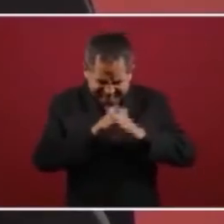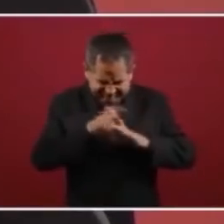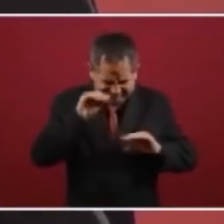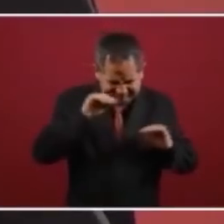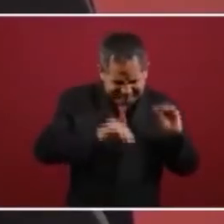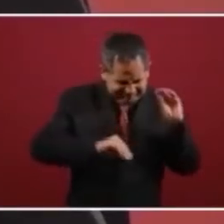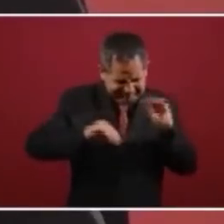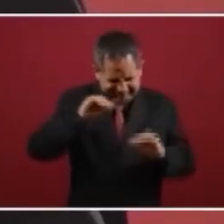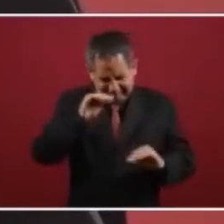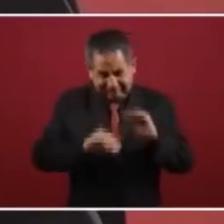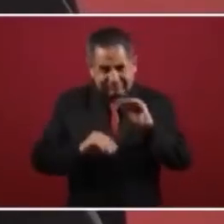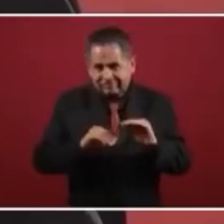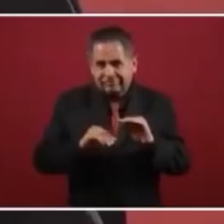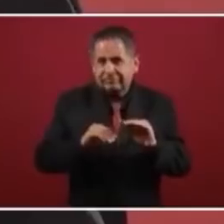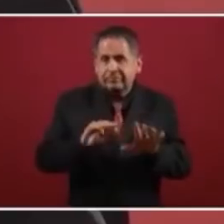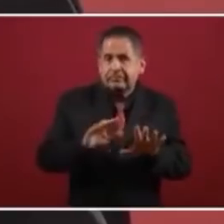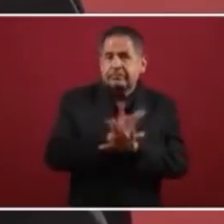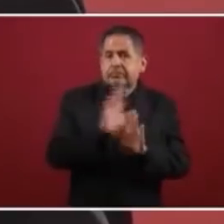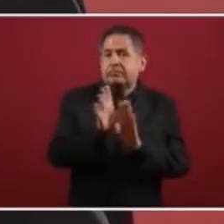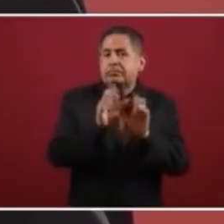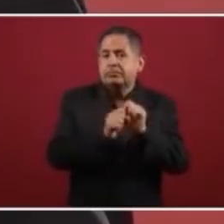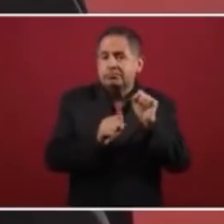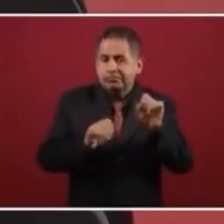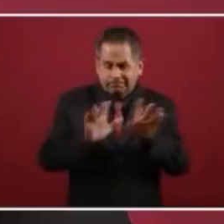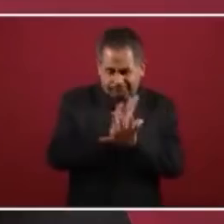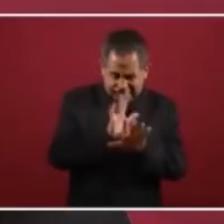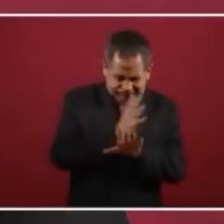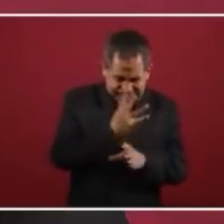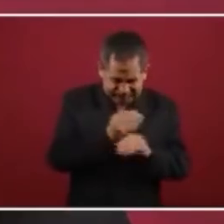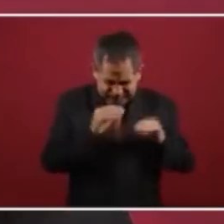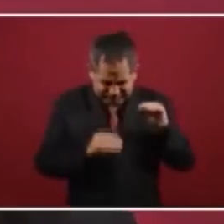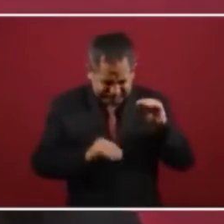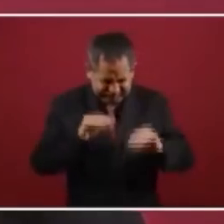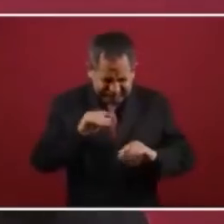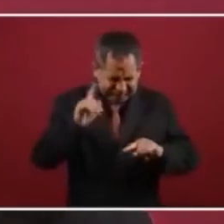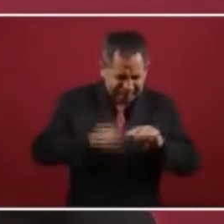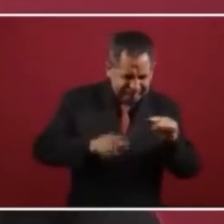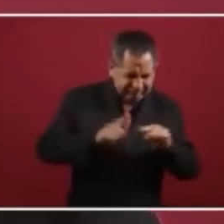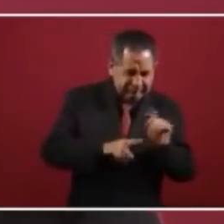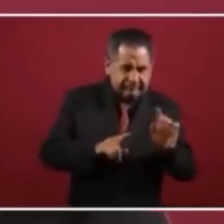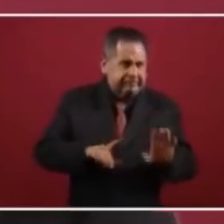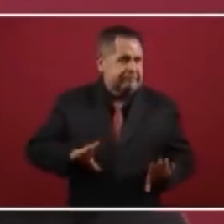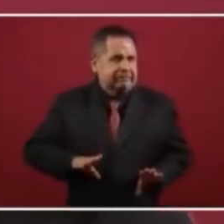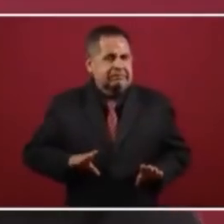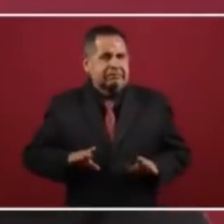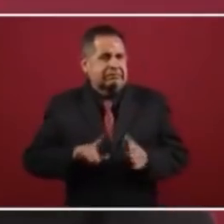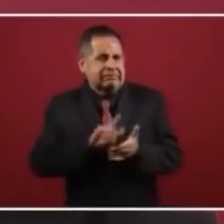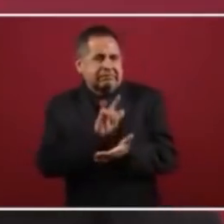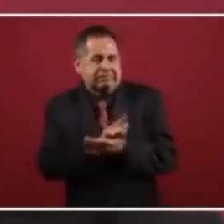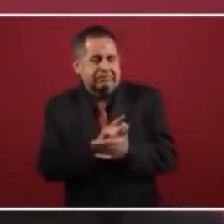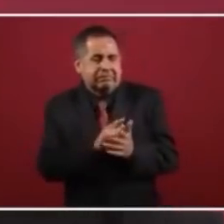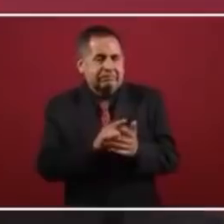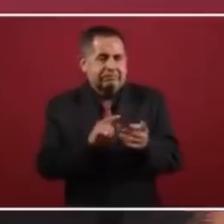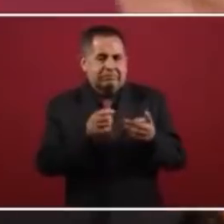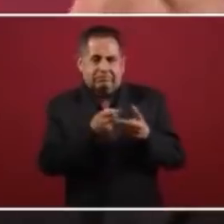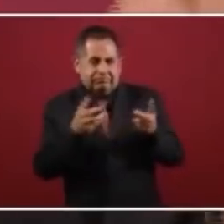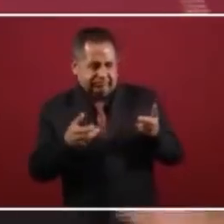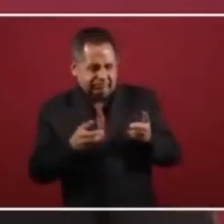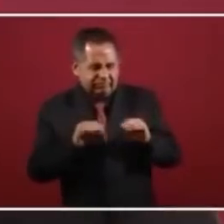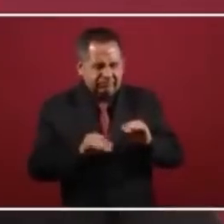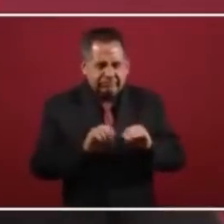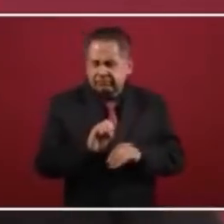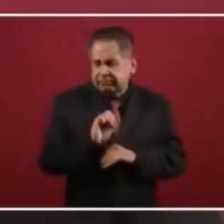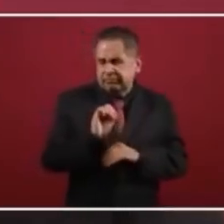cómo hicieron reformas constitucionales, reformas a leyes secundarias para